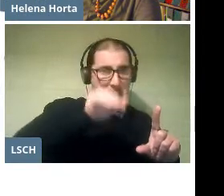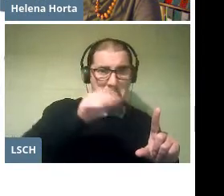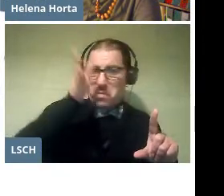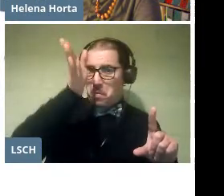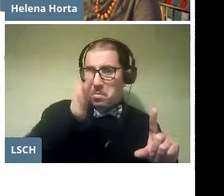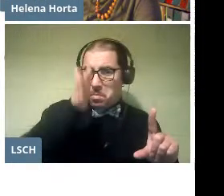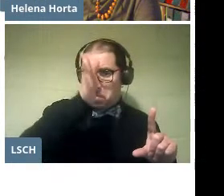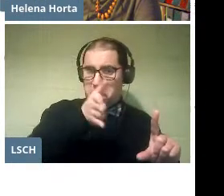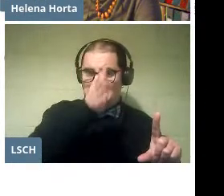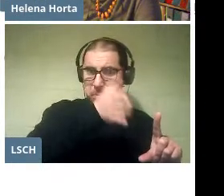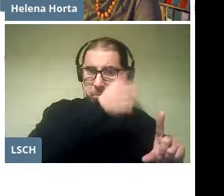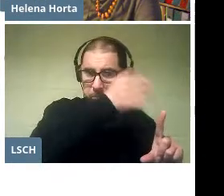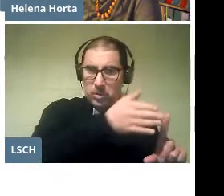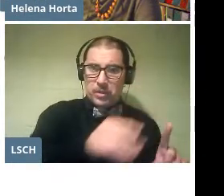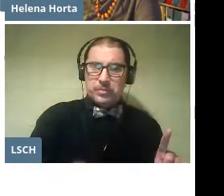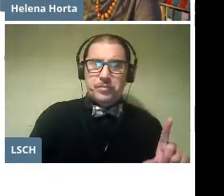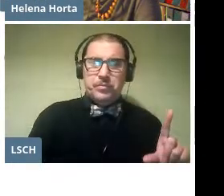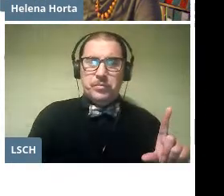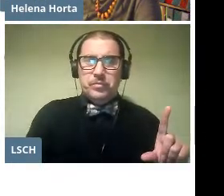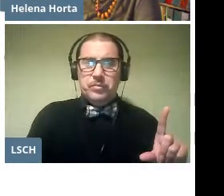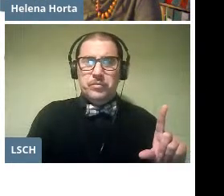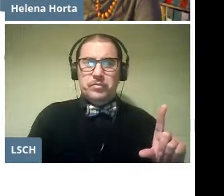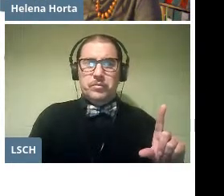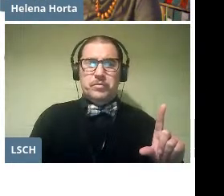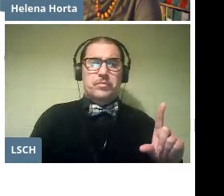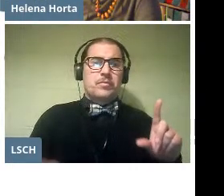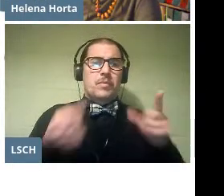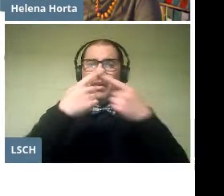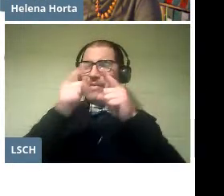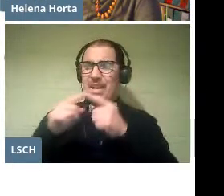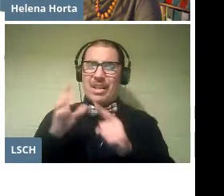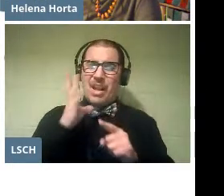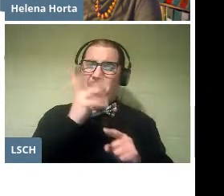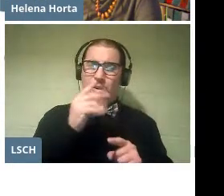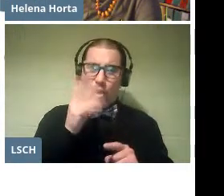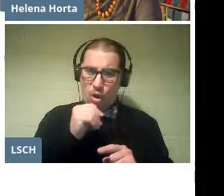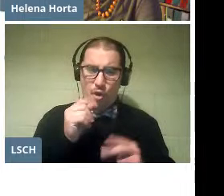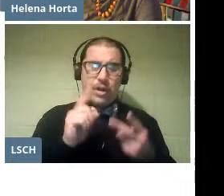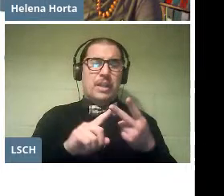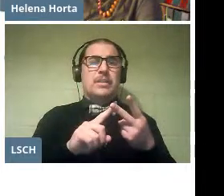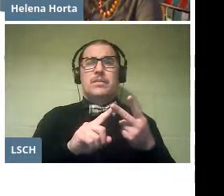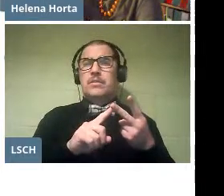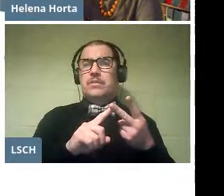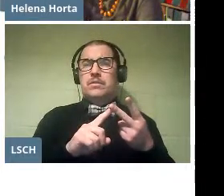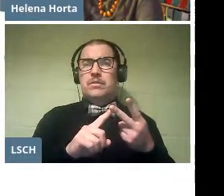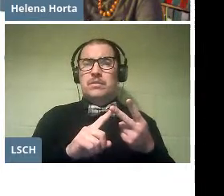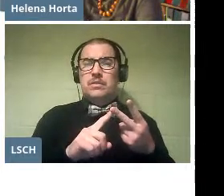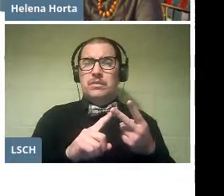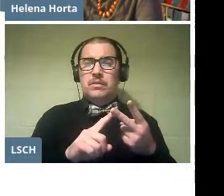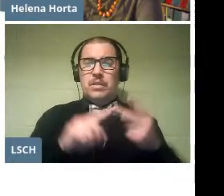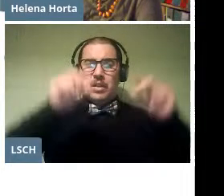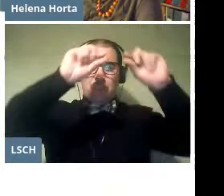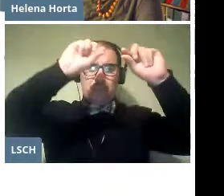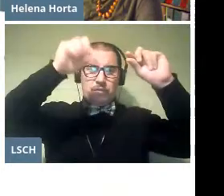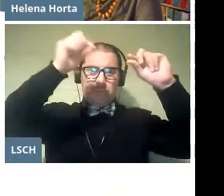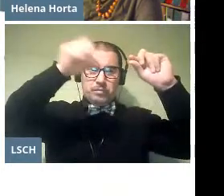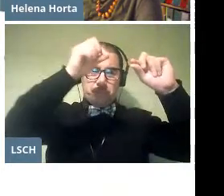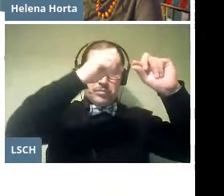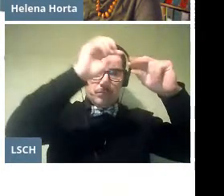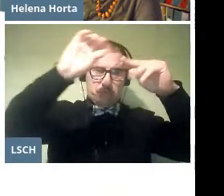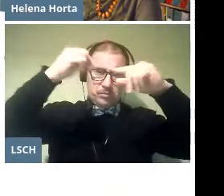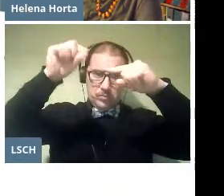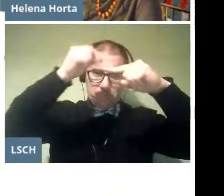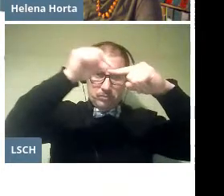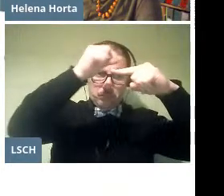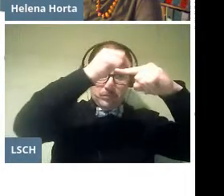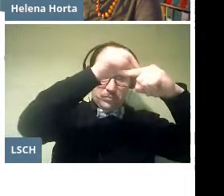franjas verticales. Hay policromía, hay una terminación arriba, superior e